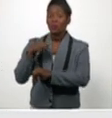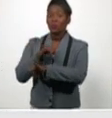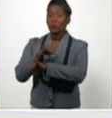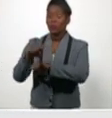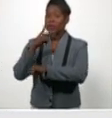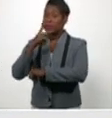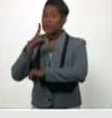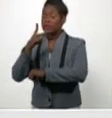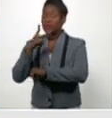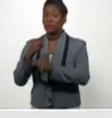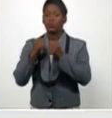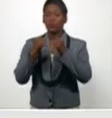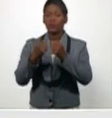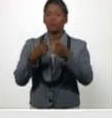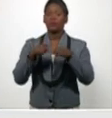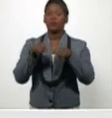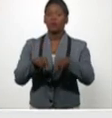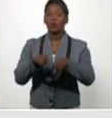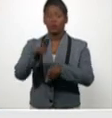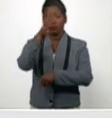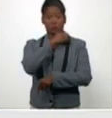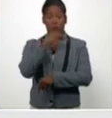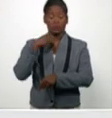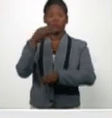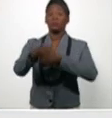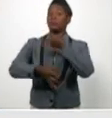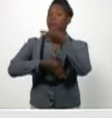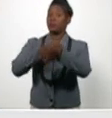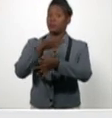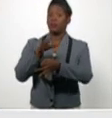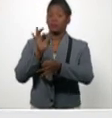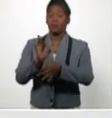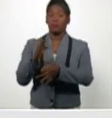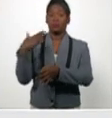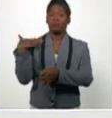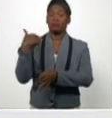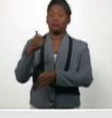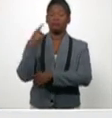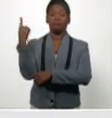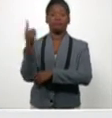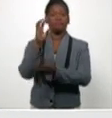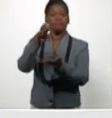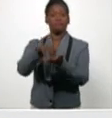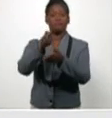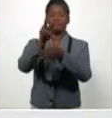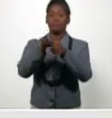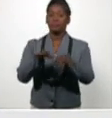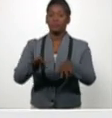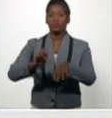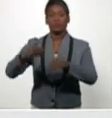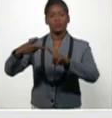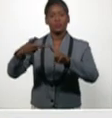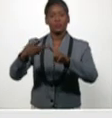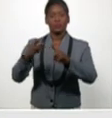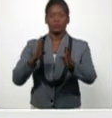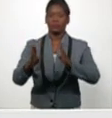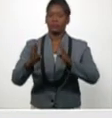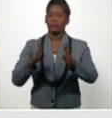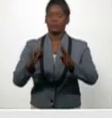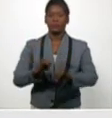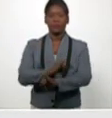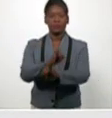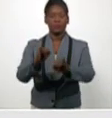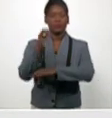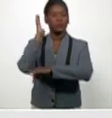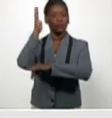con la presencia del doctor Francisco Durán, director nacional de epidemiología. Vamos ahora al segundo momento de esta conferencia